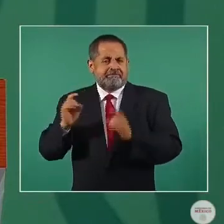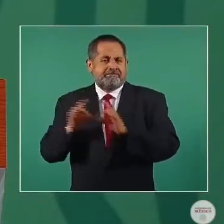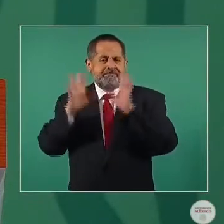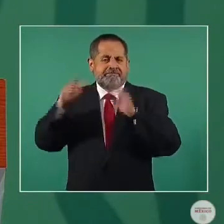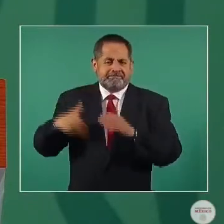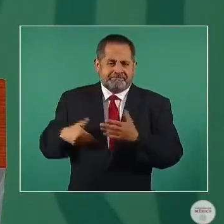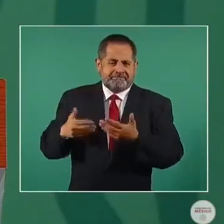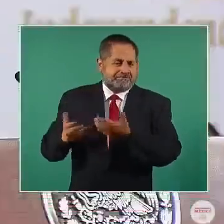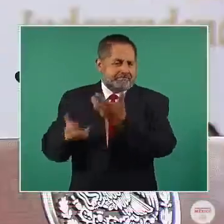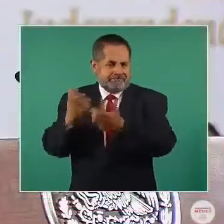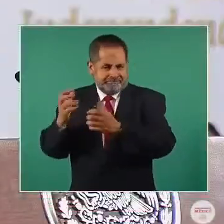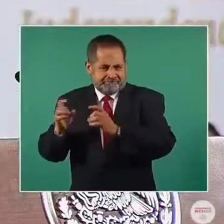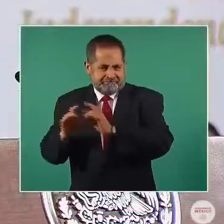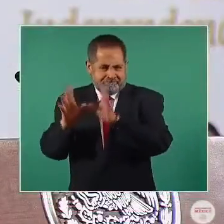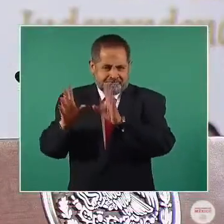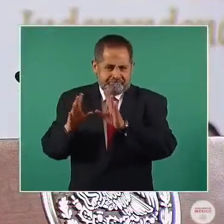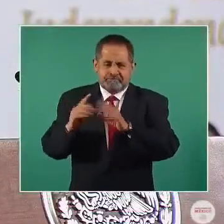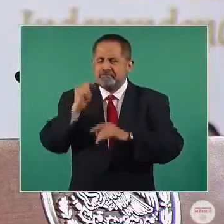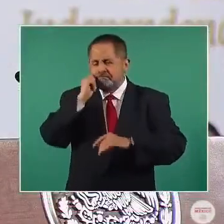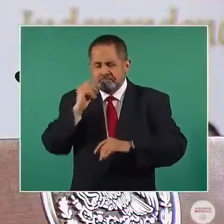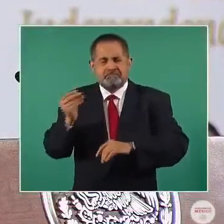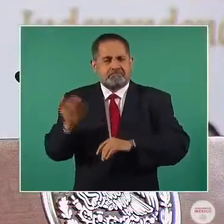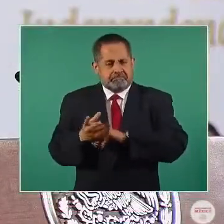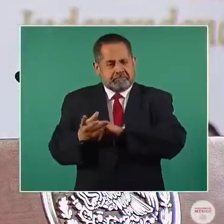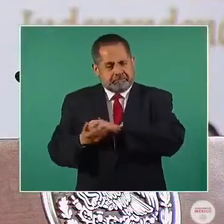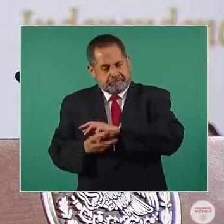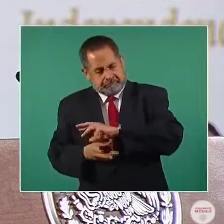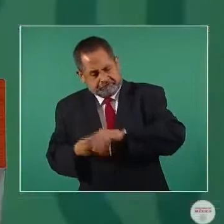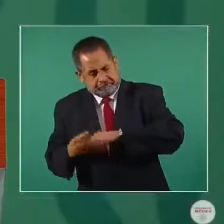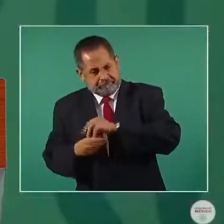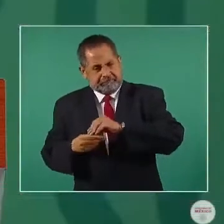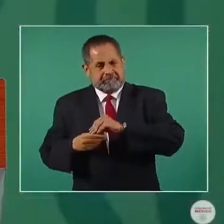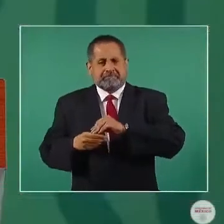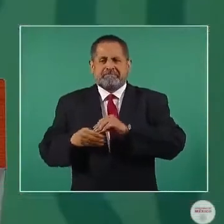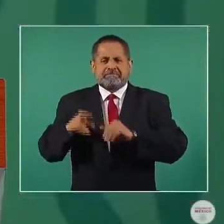se va a restablecer la producción pronto